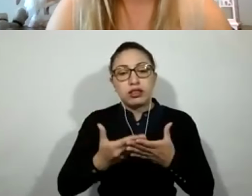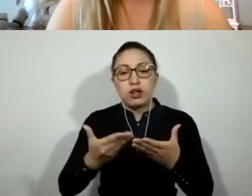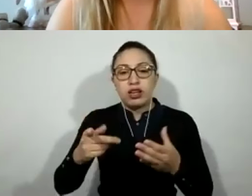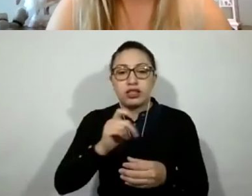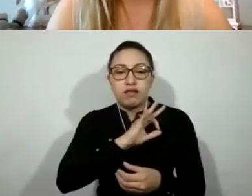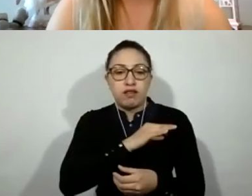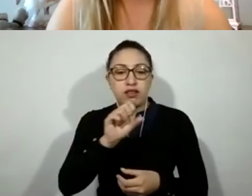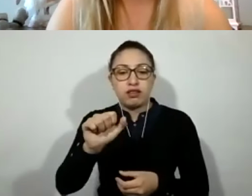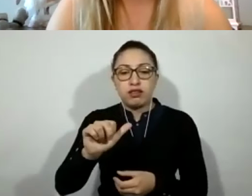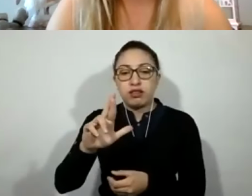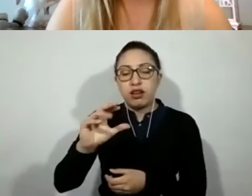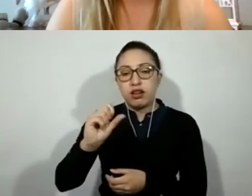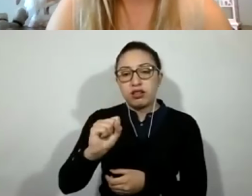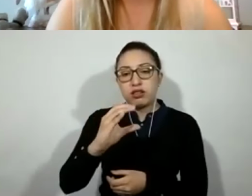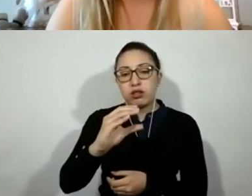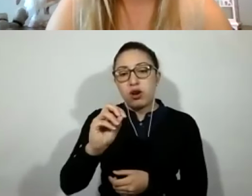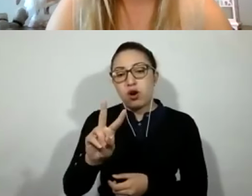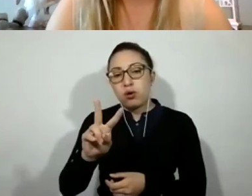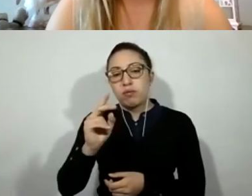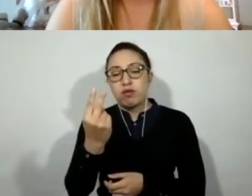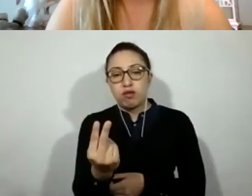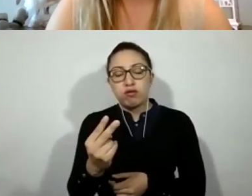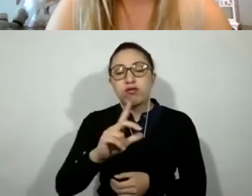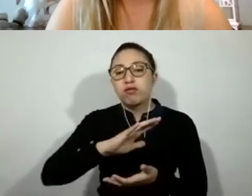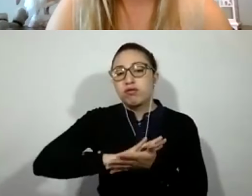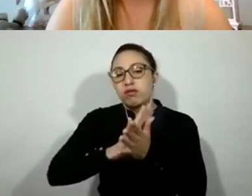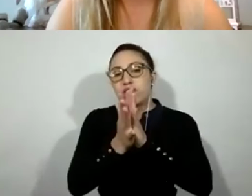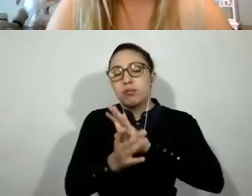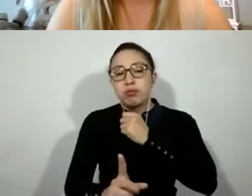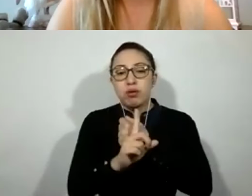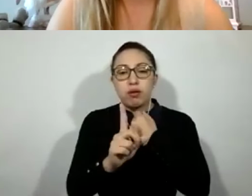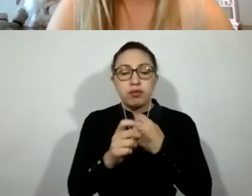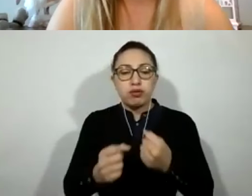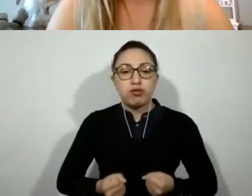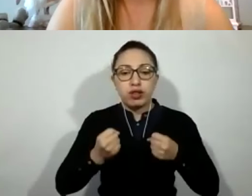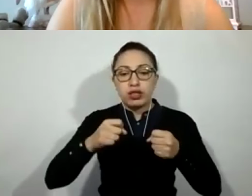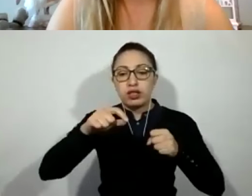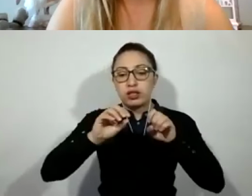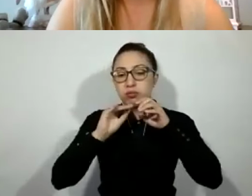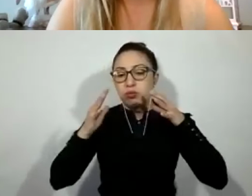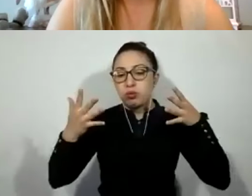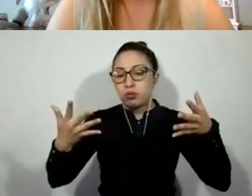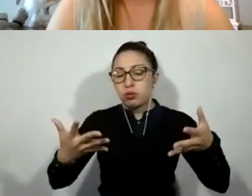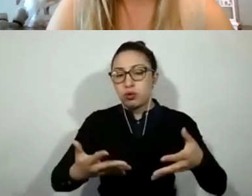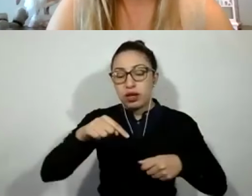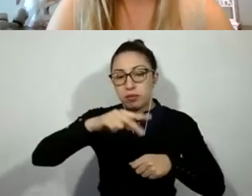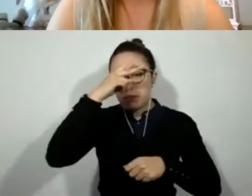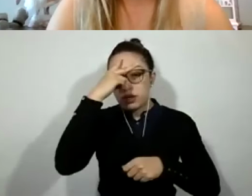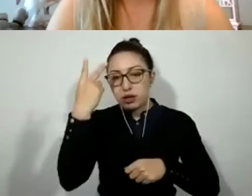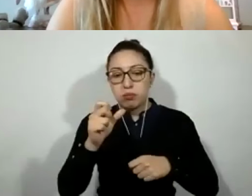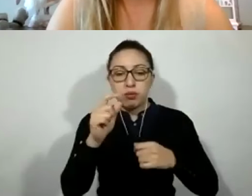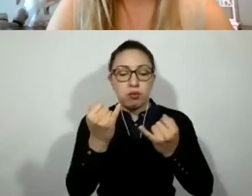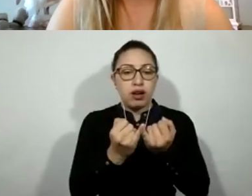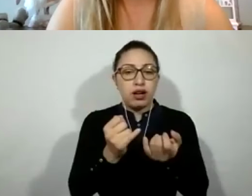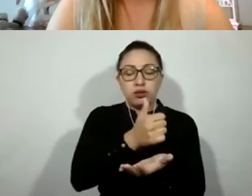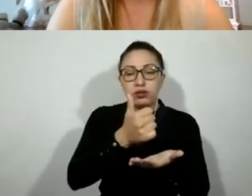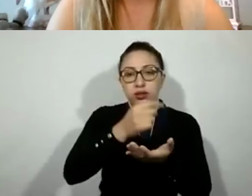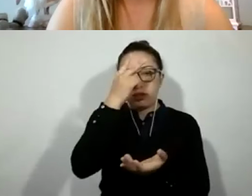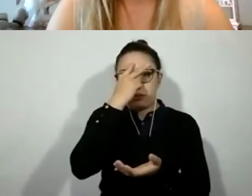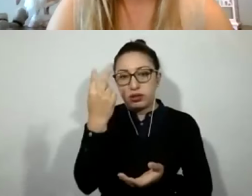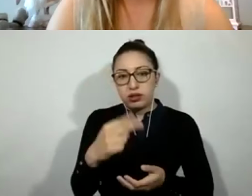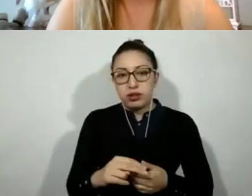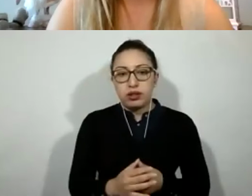COVID-19, trajo efectos globales negativos en el mundo, el país, la Ciudad de México.